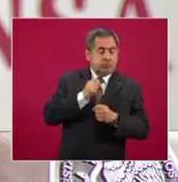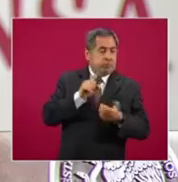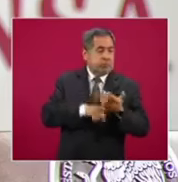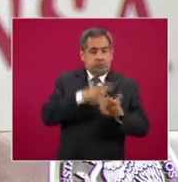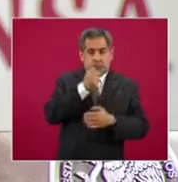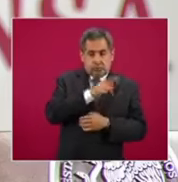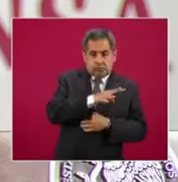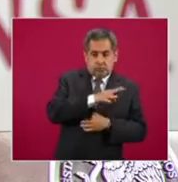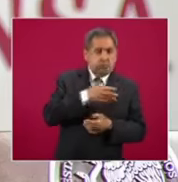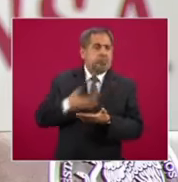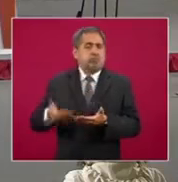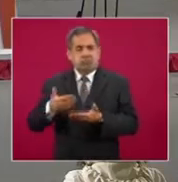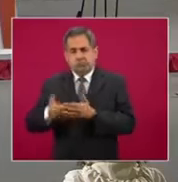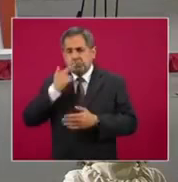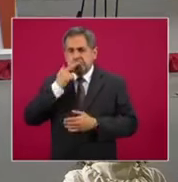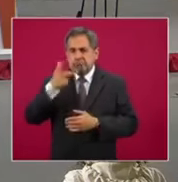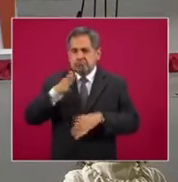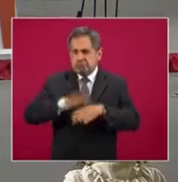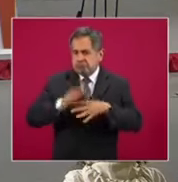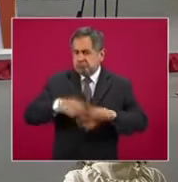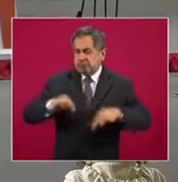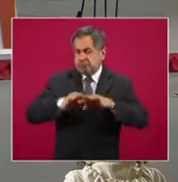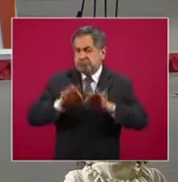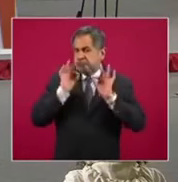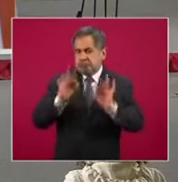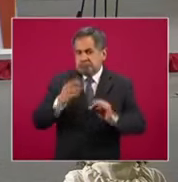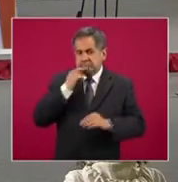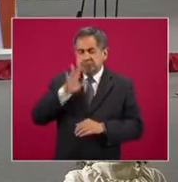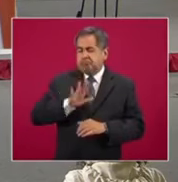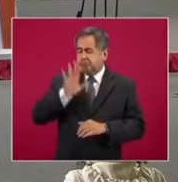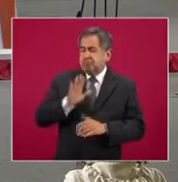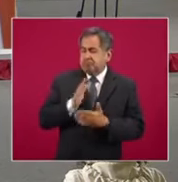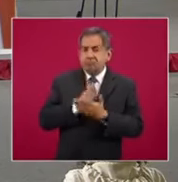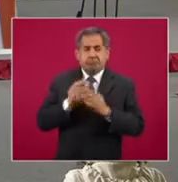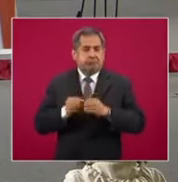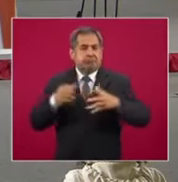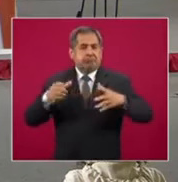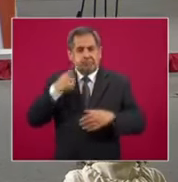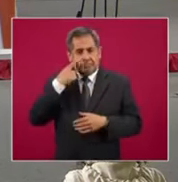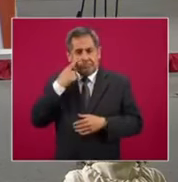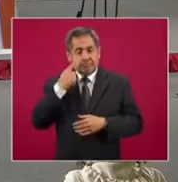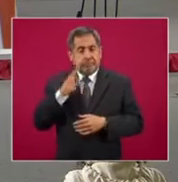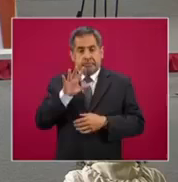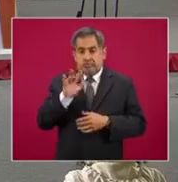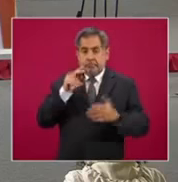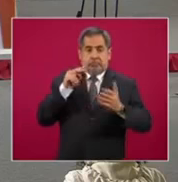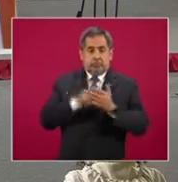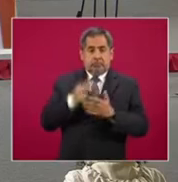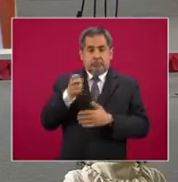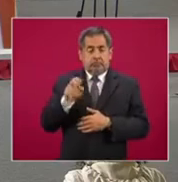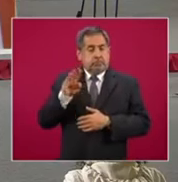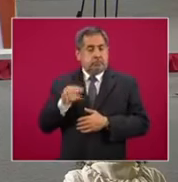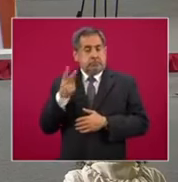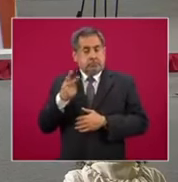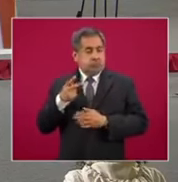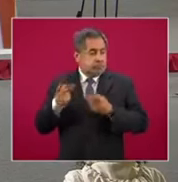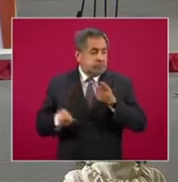2019 y esta décima edición vimos crecer de 50251